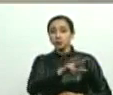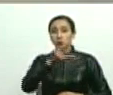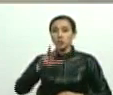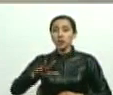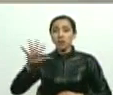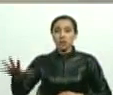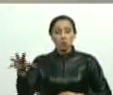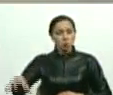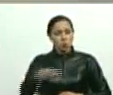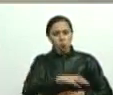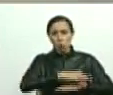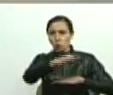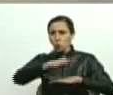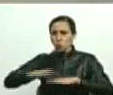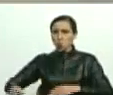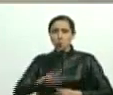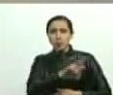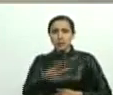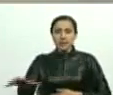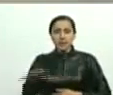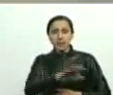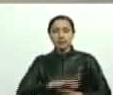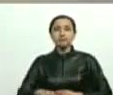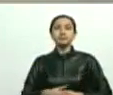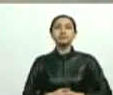335 municipios y en los 23 estados.